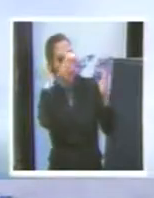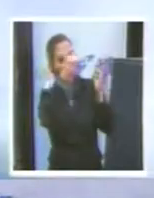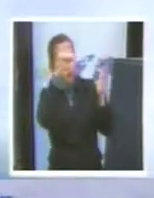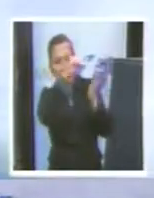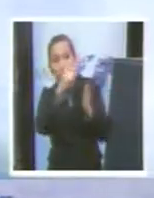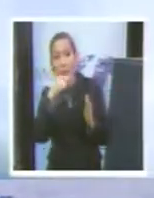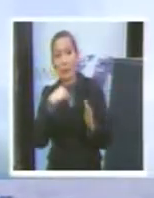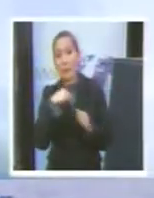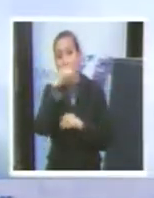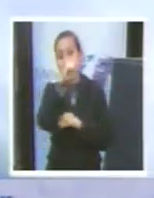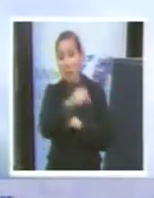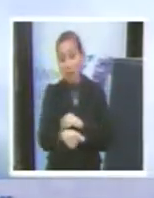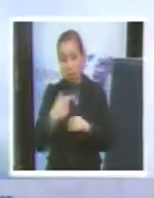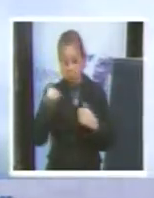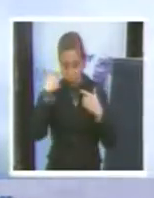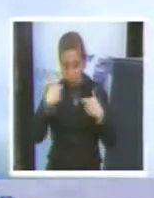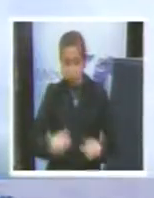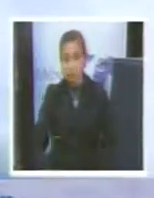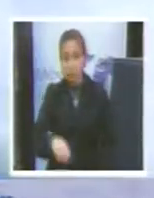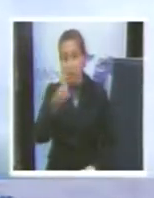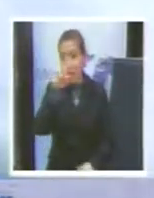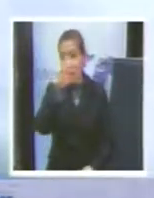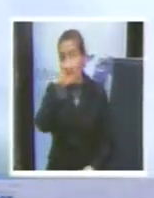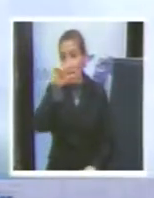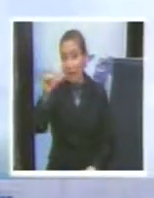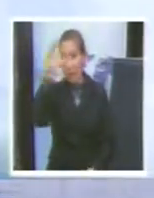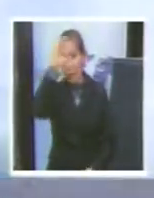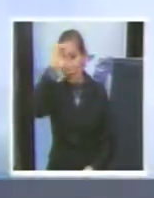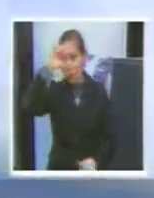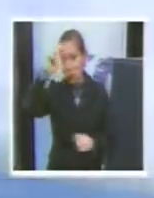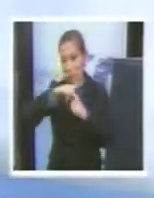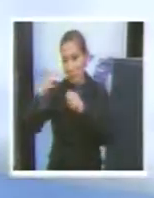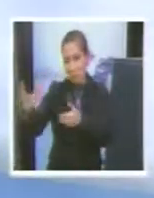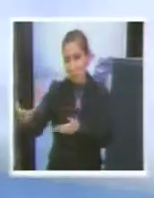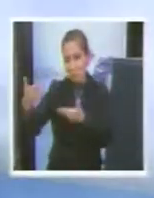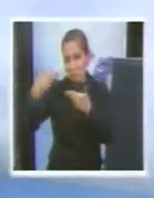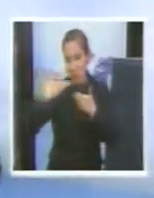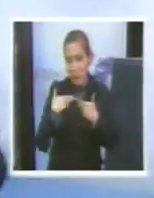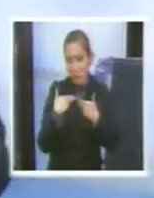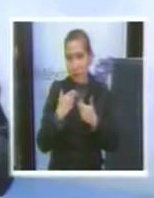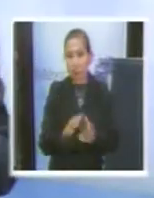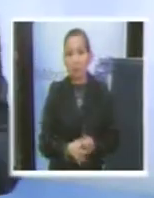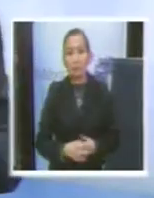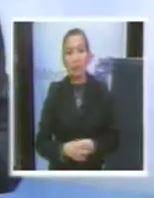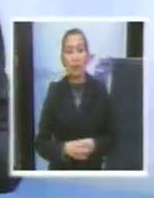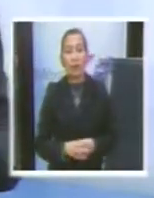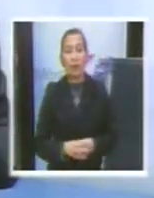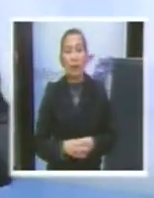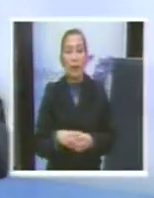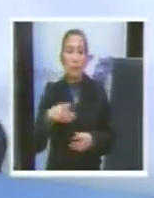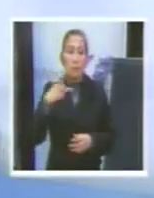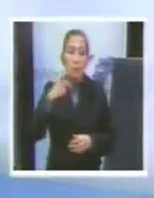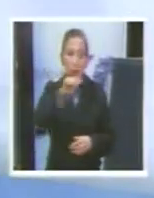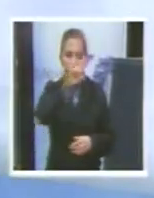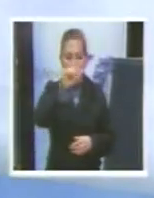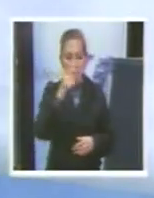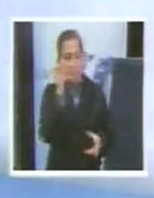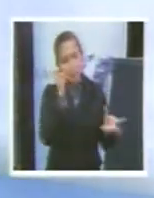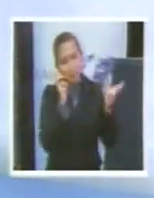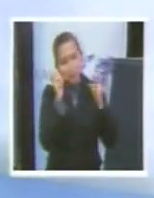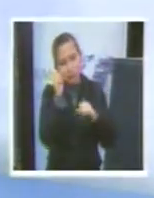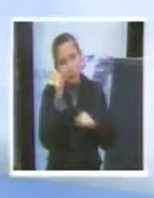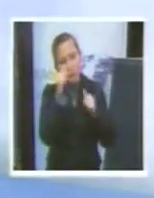y en nuestra misma raza presente la cultura europea. Pero después de haberlo